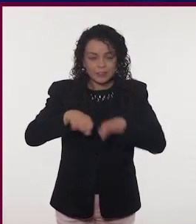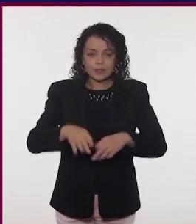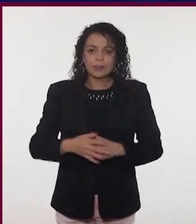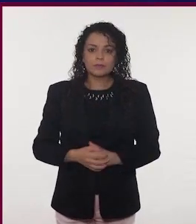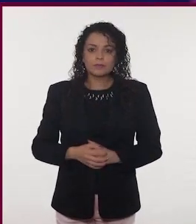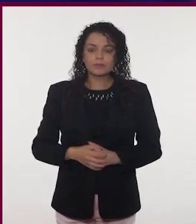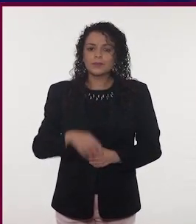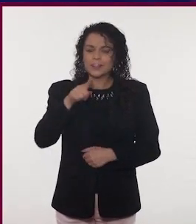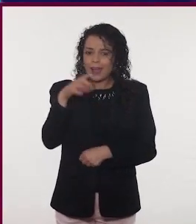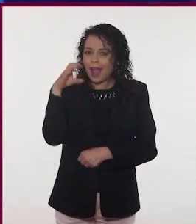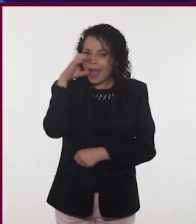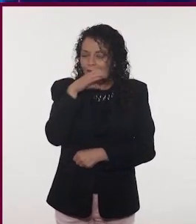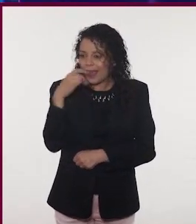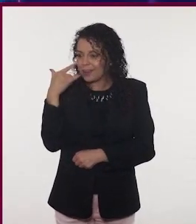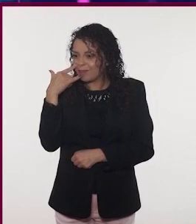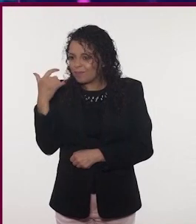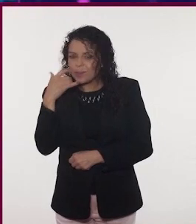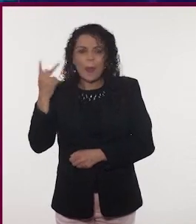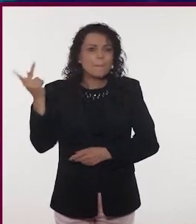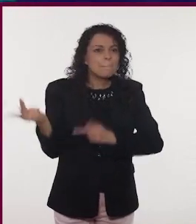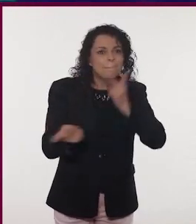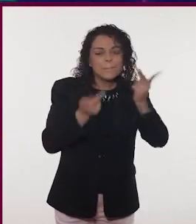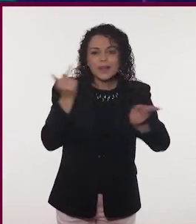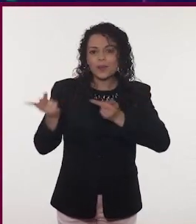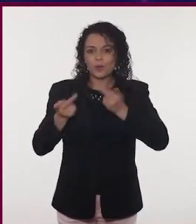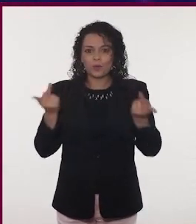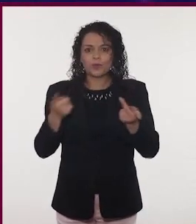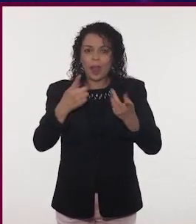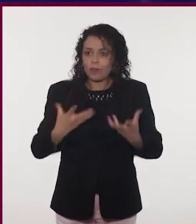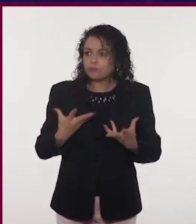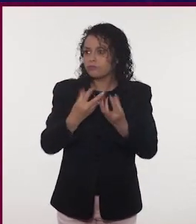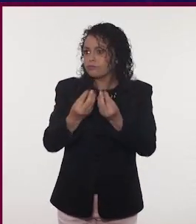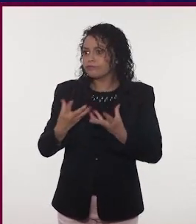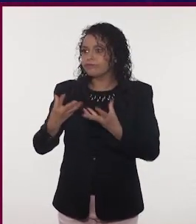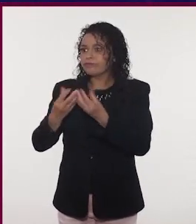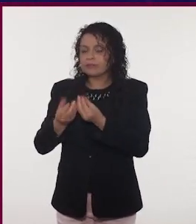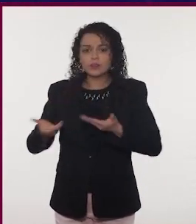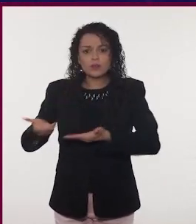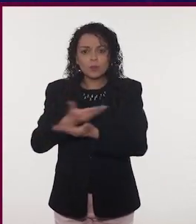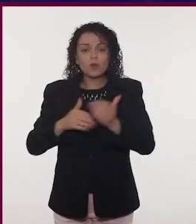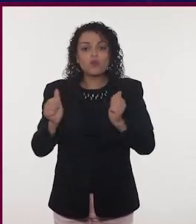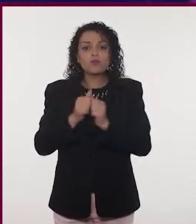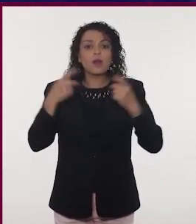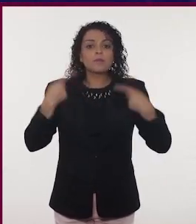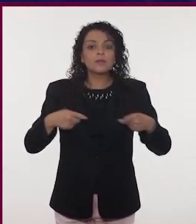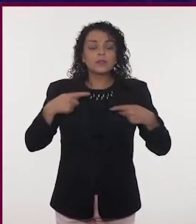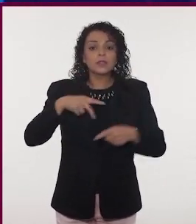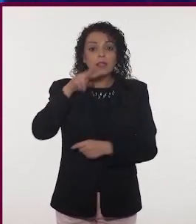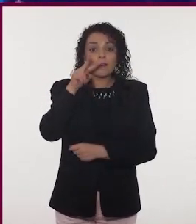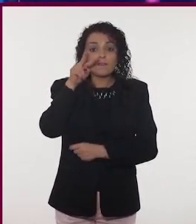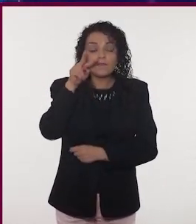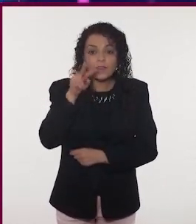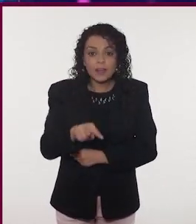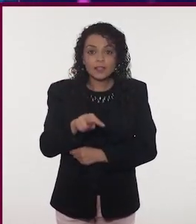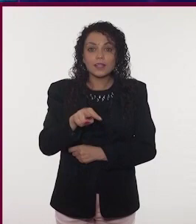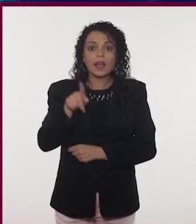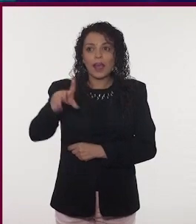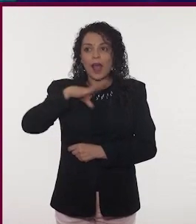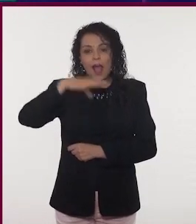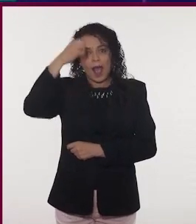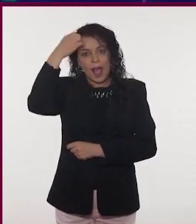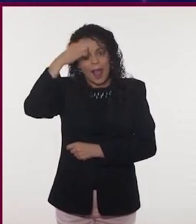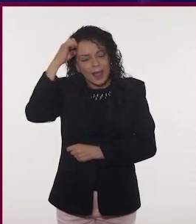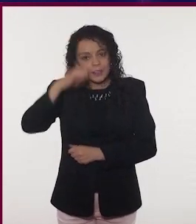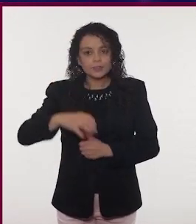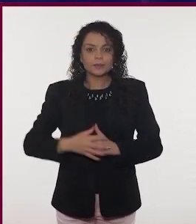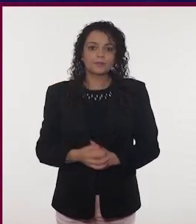sean curiosos, que sean preguntones, que se junten con la gente que en verdad, que están dentro, con los expertos. Yo lo